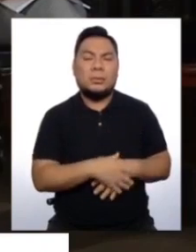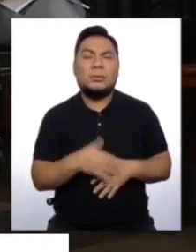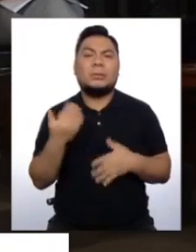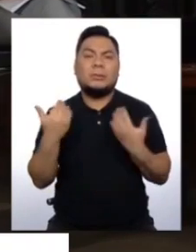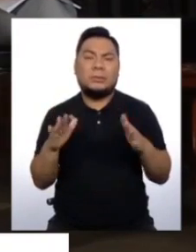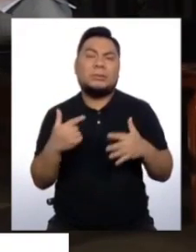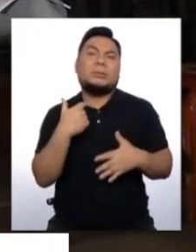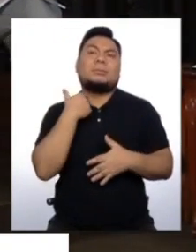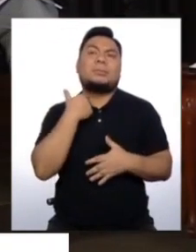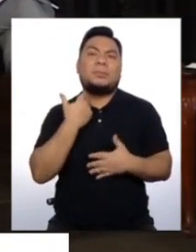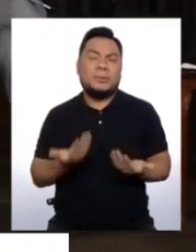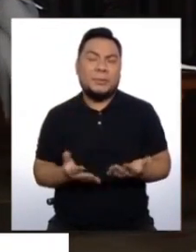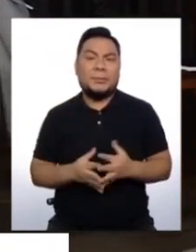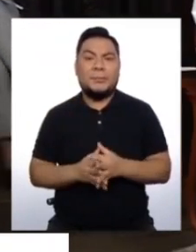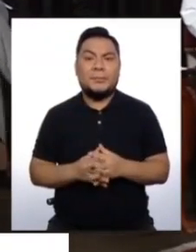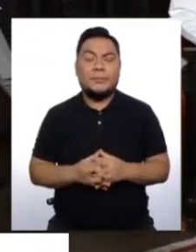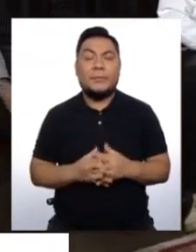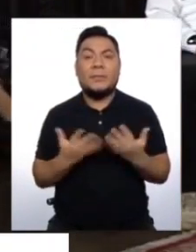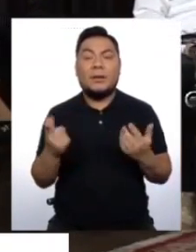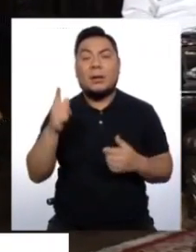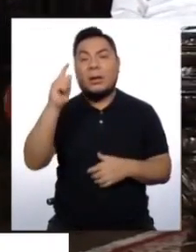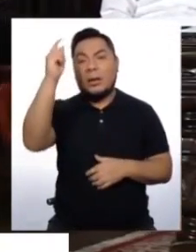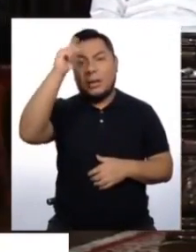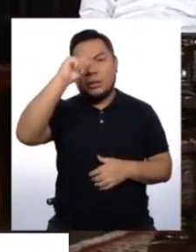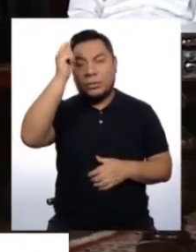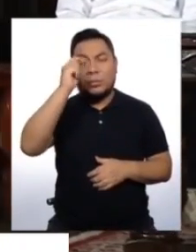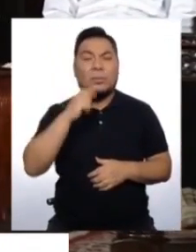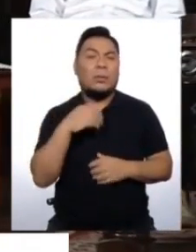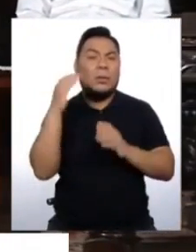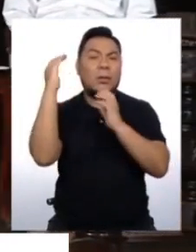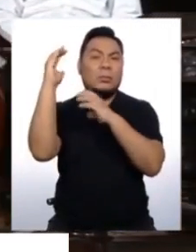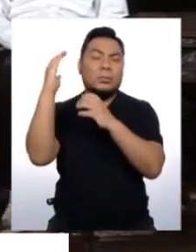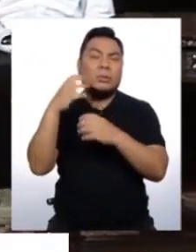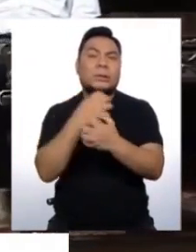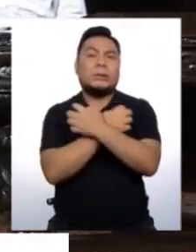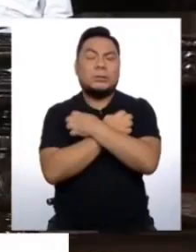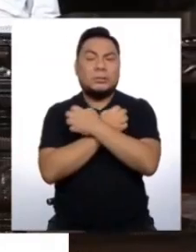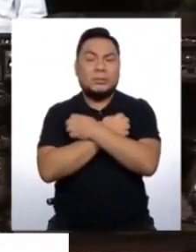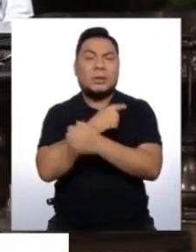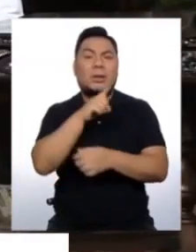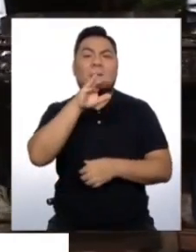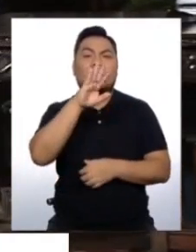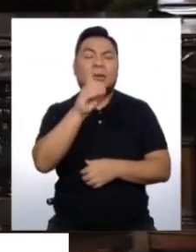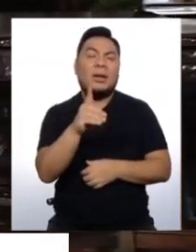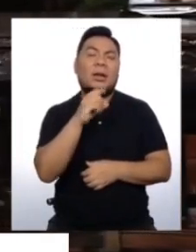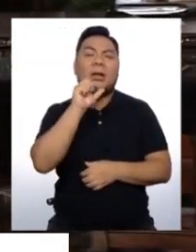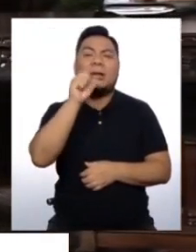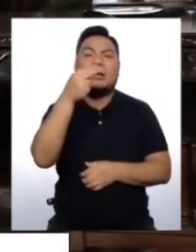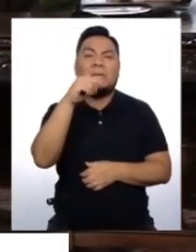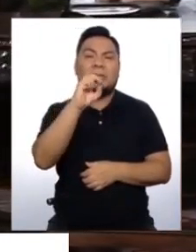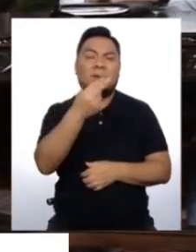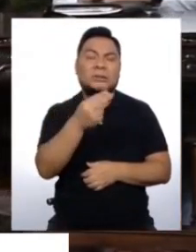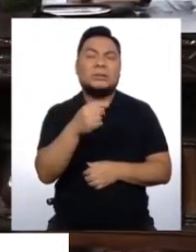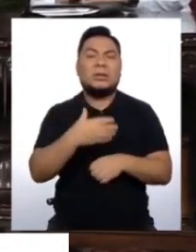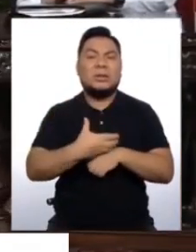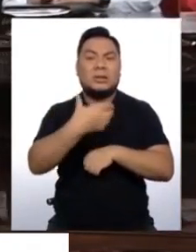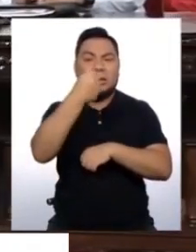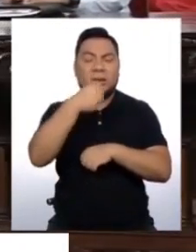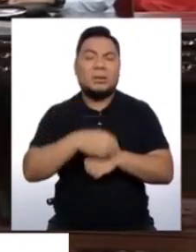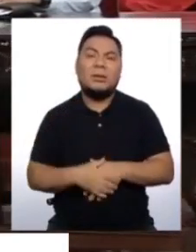están siendo afectadas. Tumbes, Piura, Lambayeque, La Libertad, Ancas, Ica,